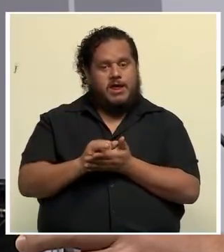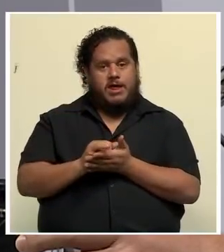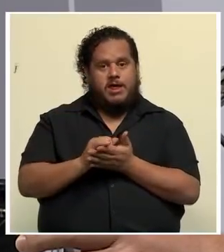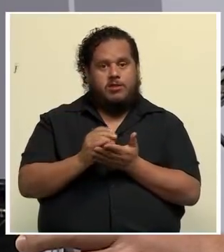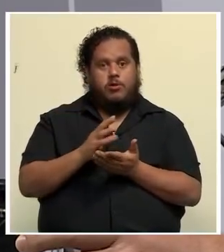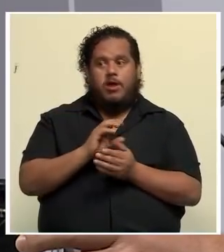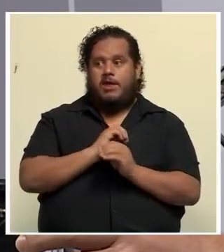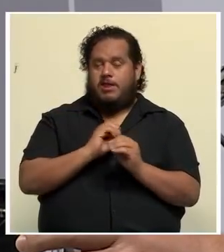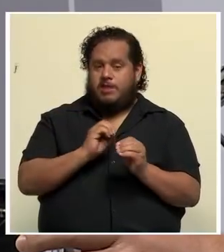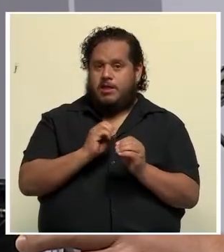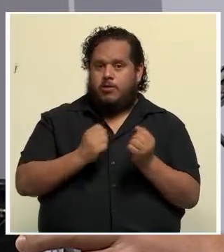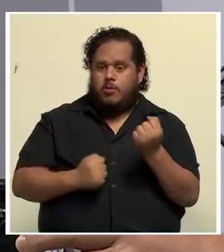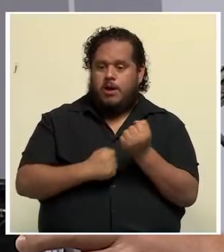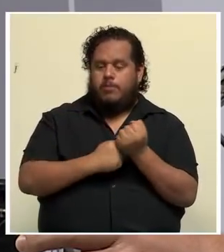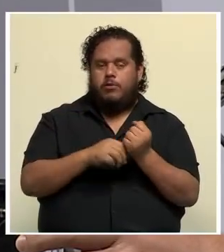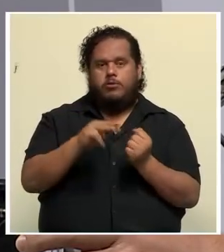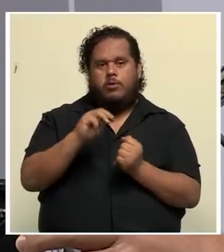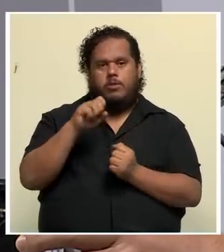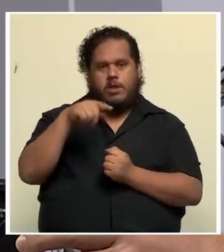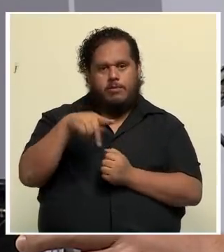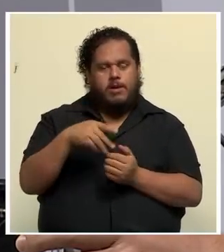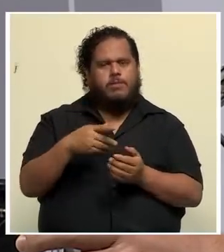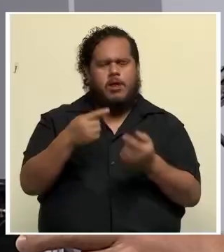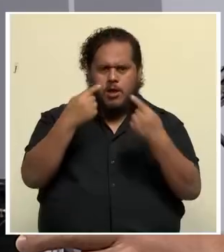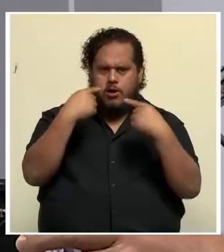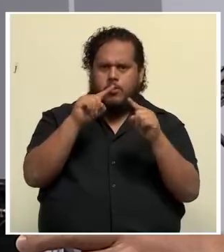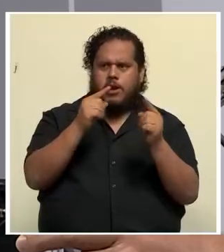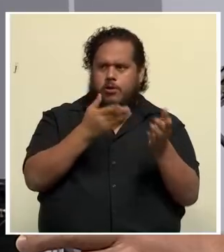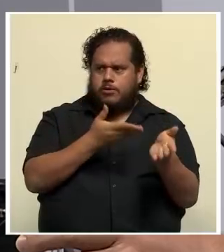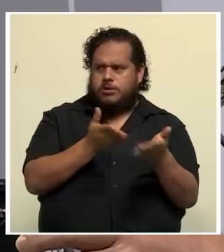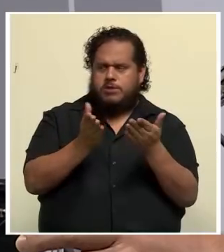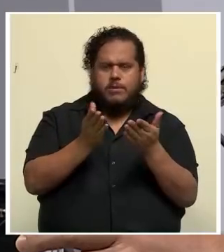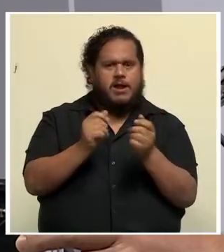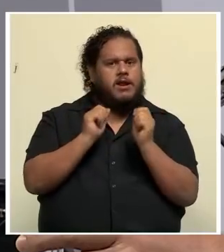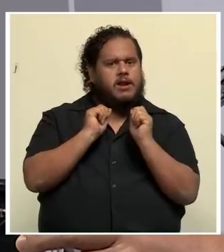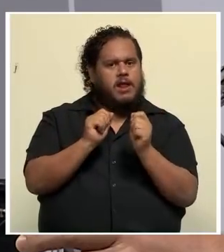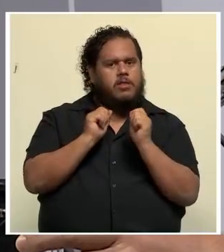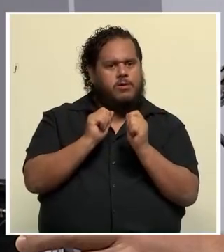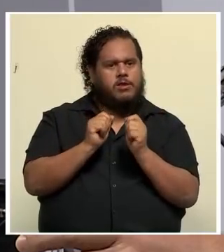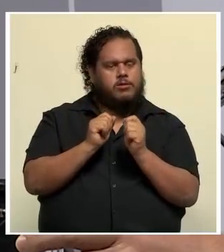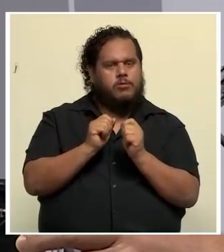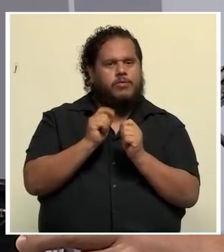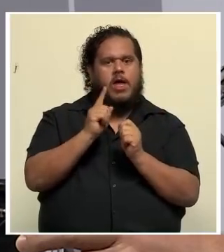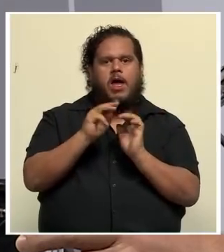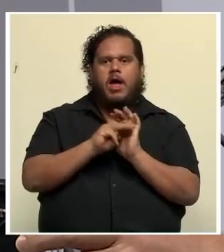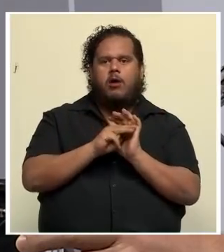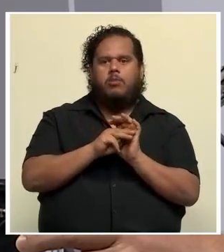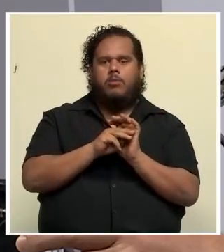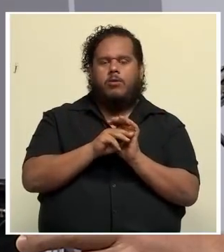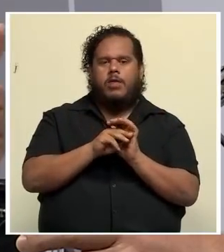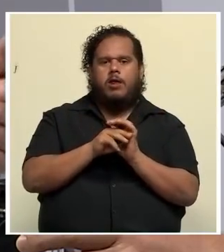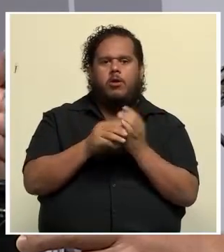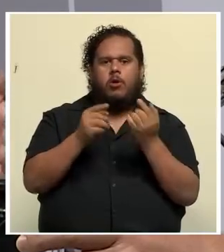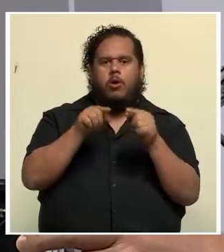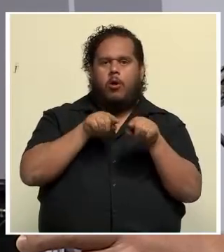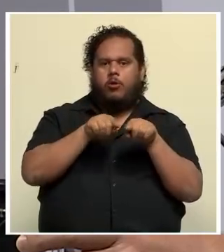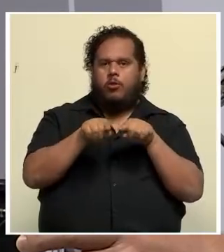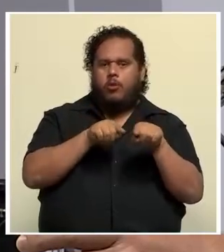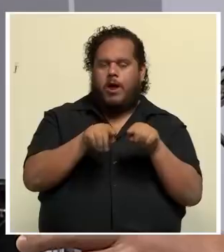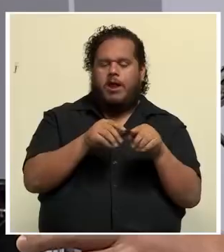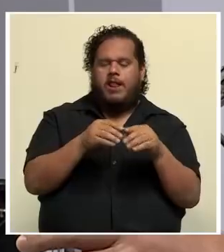ningún apoyo del MEP, lograron llevar la educación a un modelo dual de